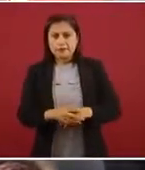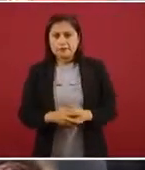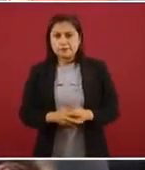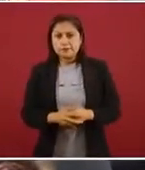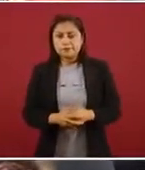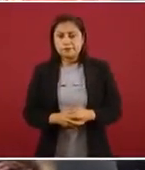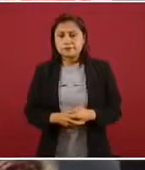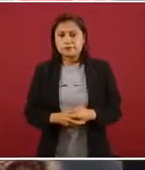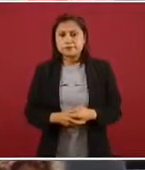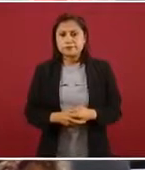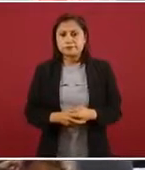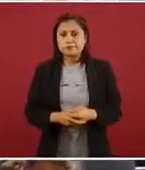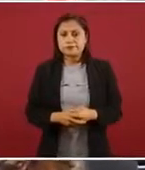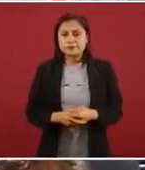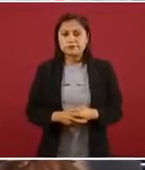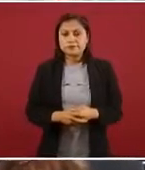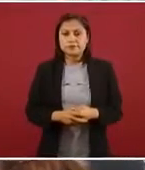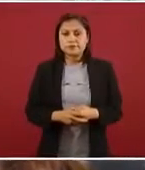son